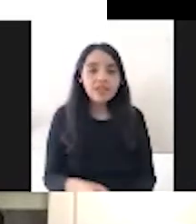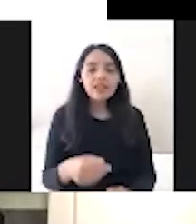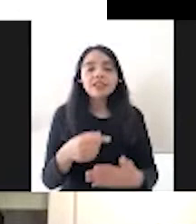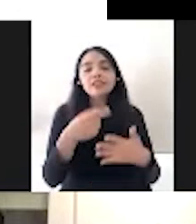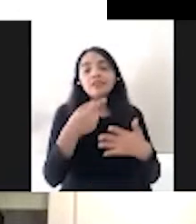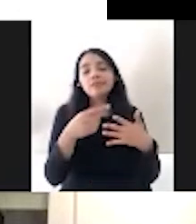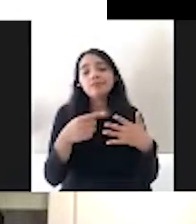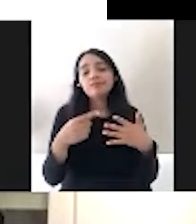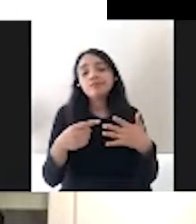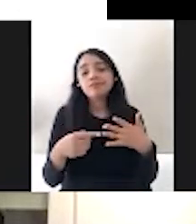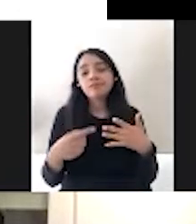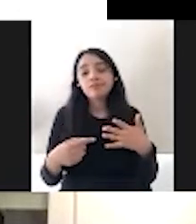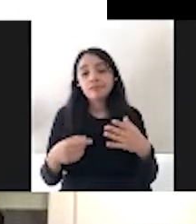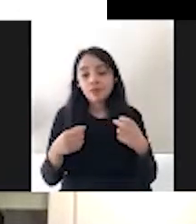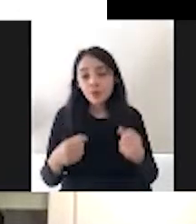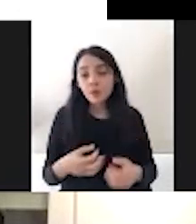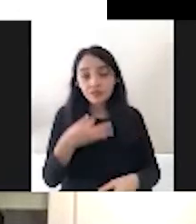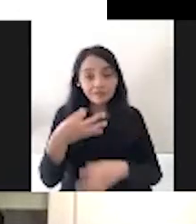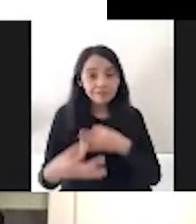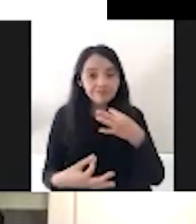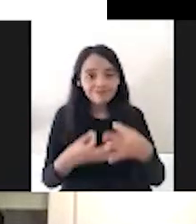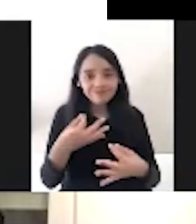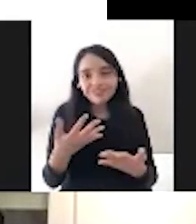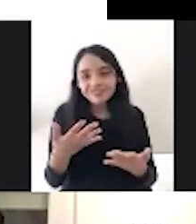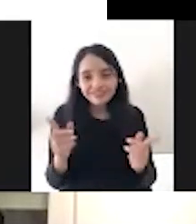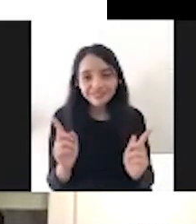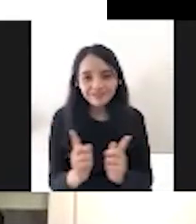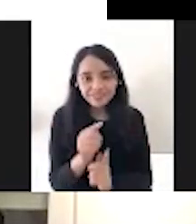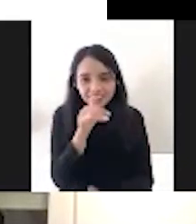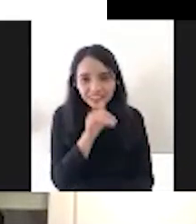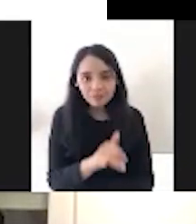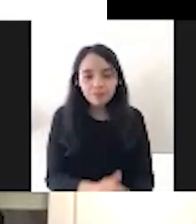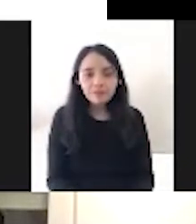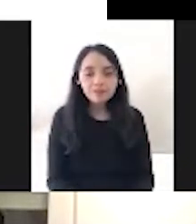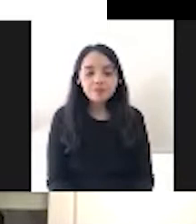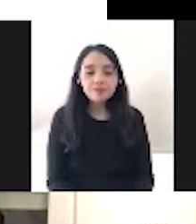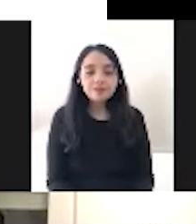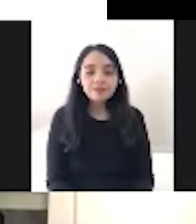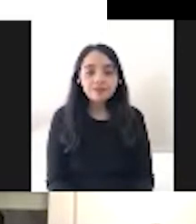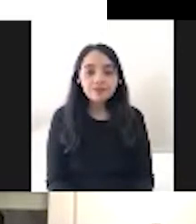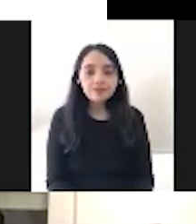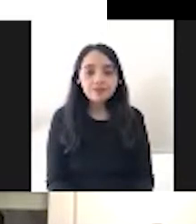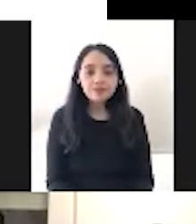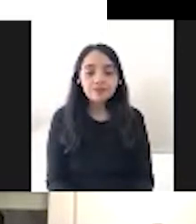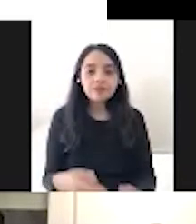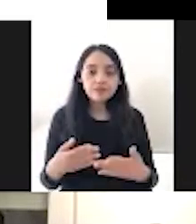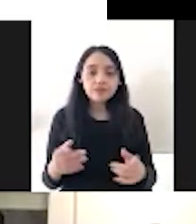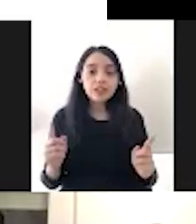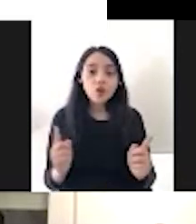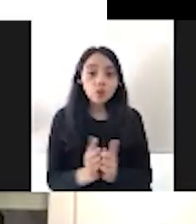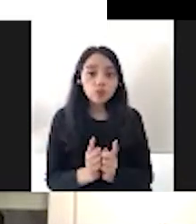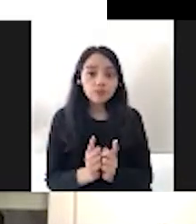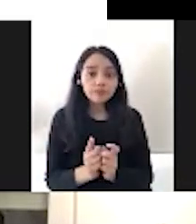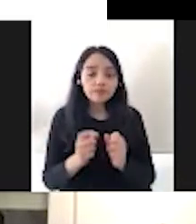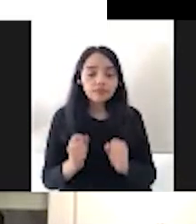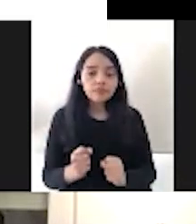en el trabajo de campo, pero que por cosa de tiempo no lo vamos a hablar. Y en cuanto a las conclusiones, podemos decir